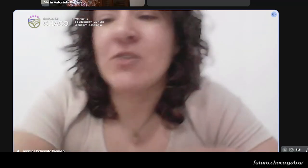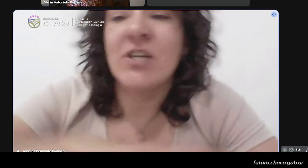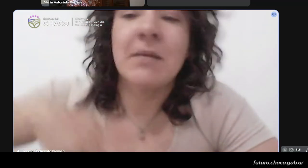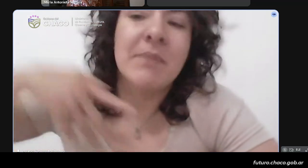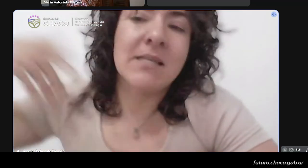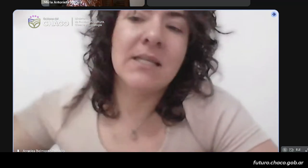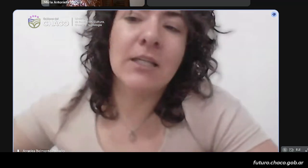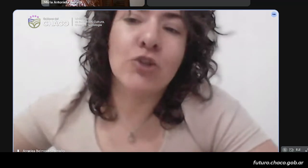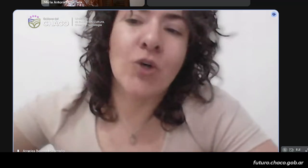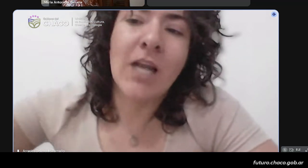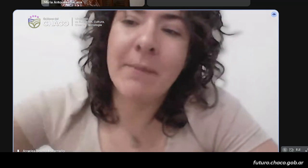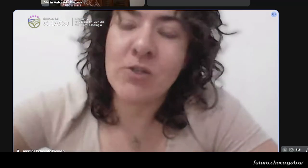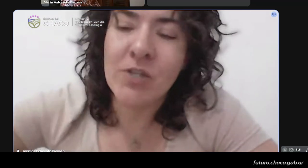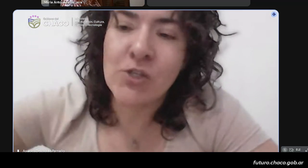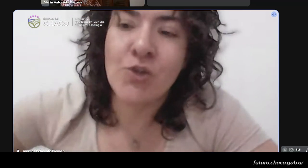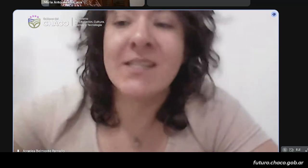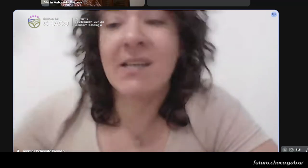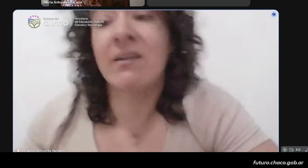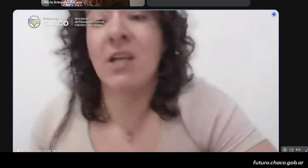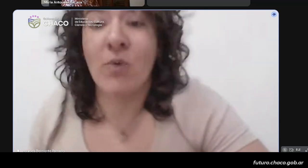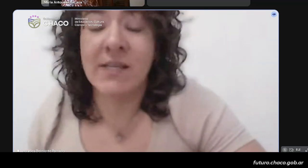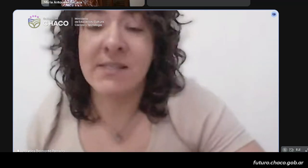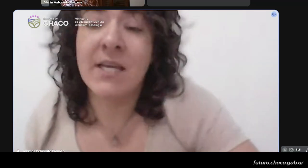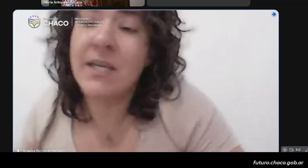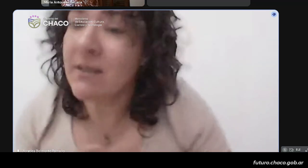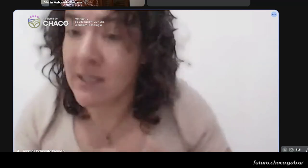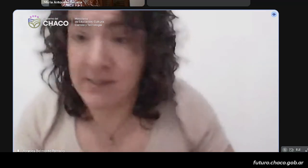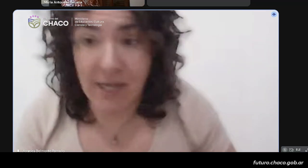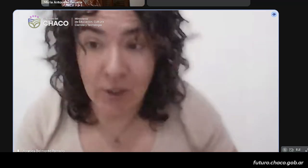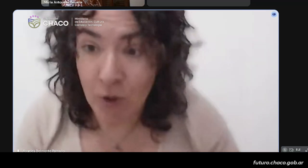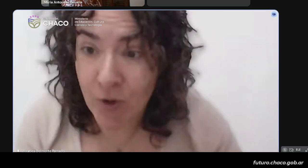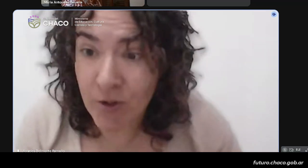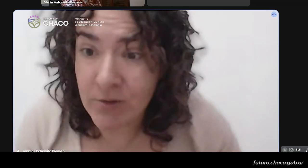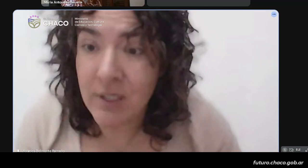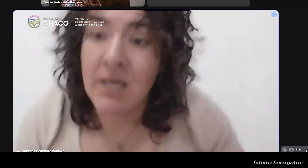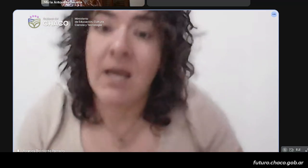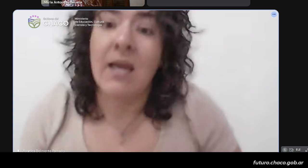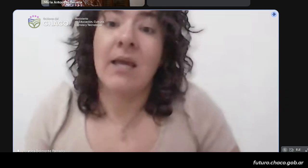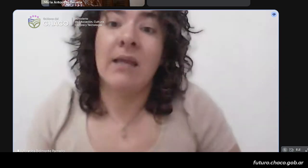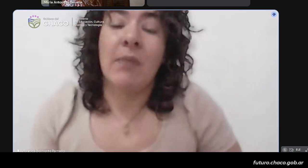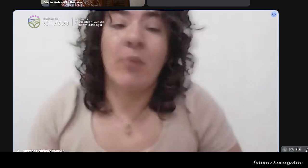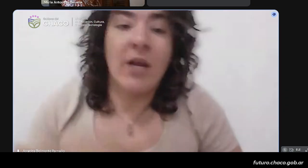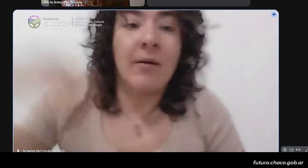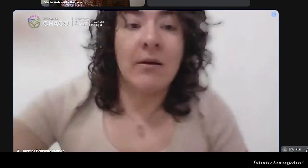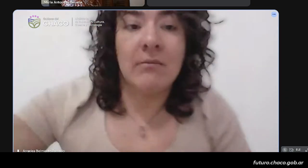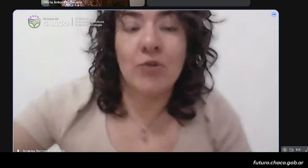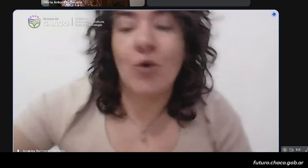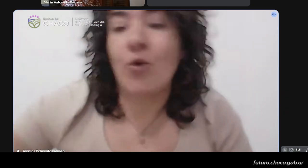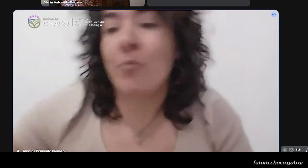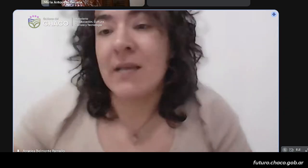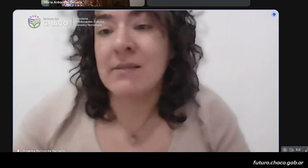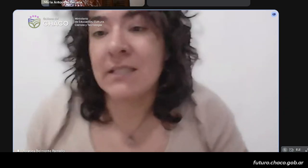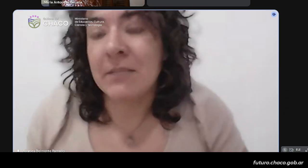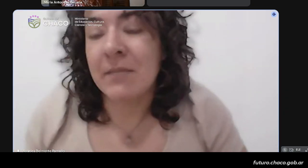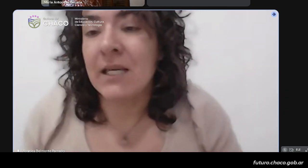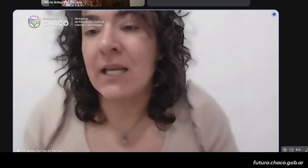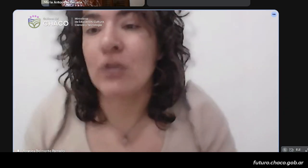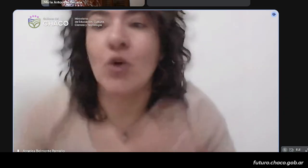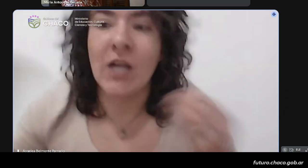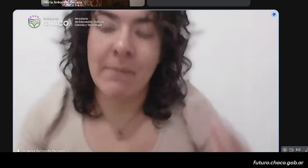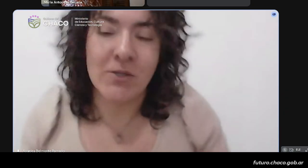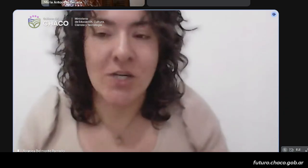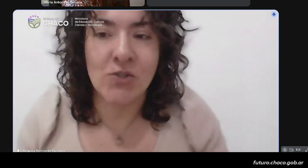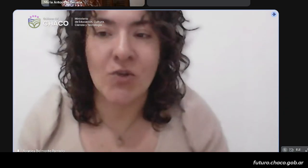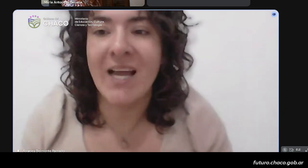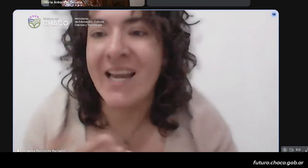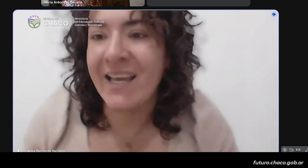las personas piensan que todas las personas sordas saben lengua de señas, quizás no. Después todos piensan también que